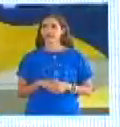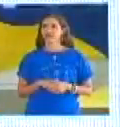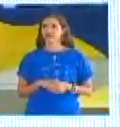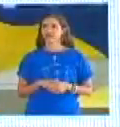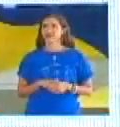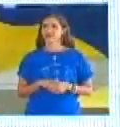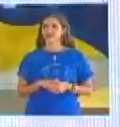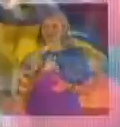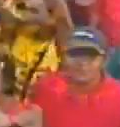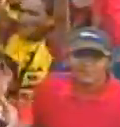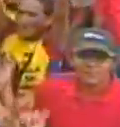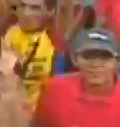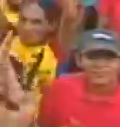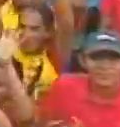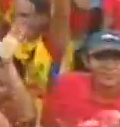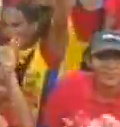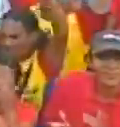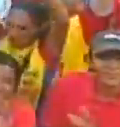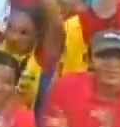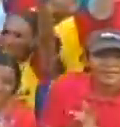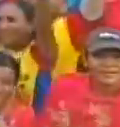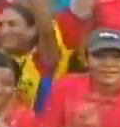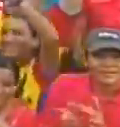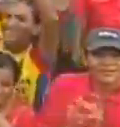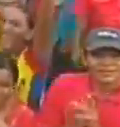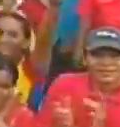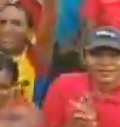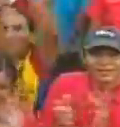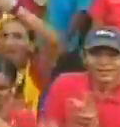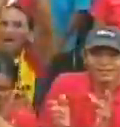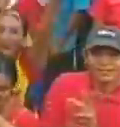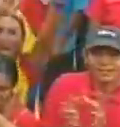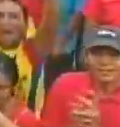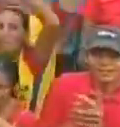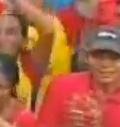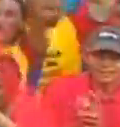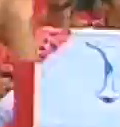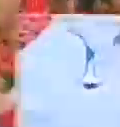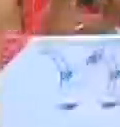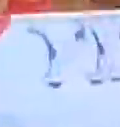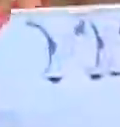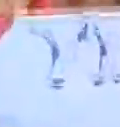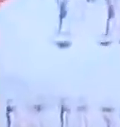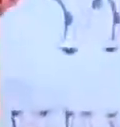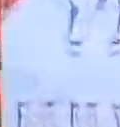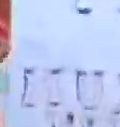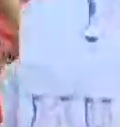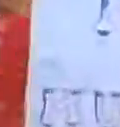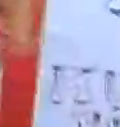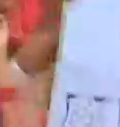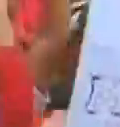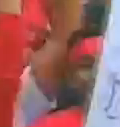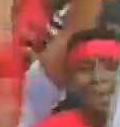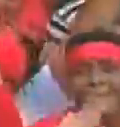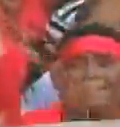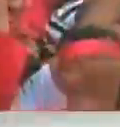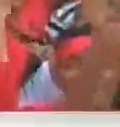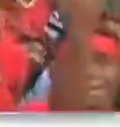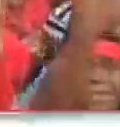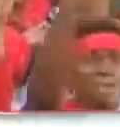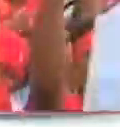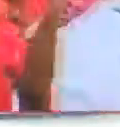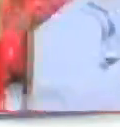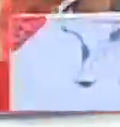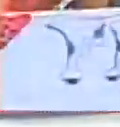Muy buenas tardes, presidente. Desde San Fernando, cerrando la campaña de este municipio, porque como